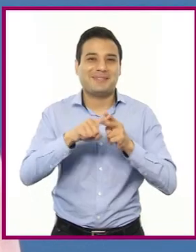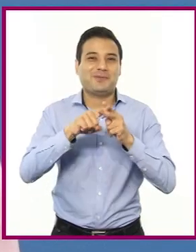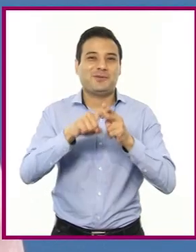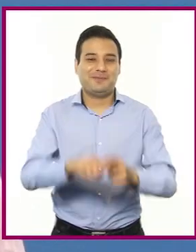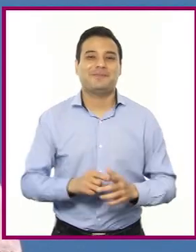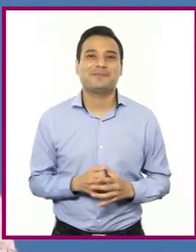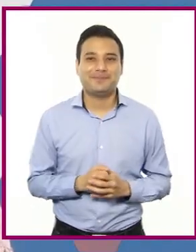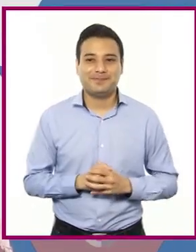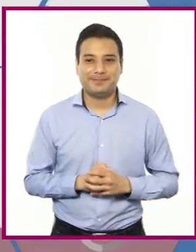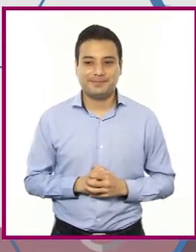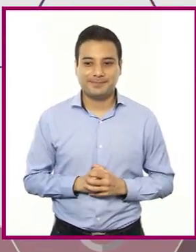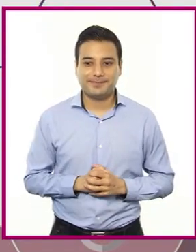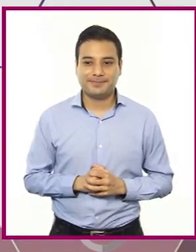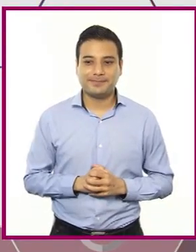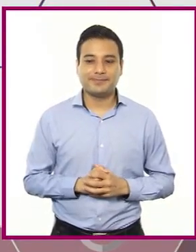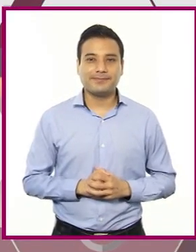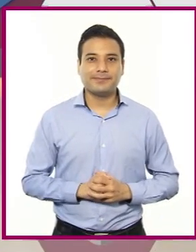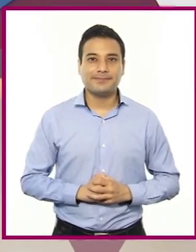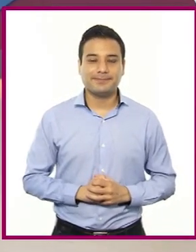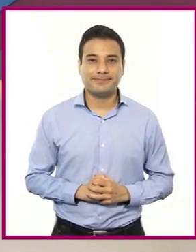comenzamos.